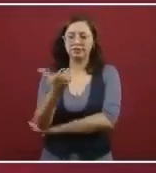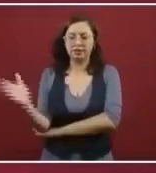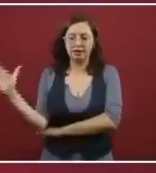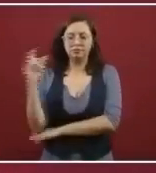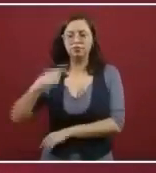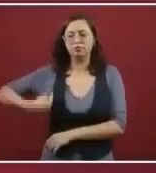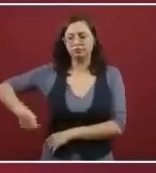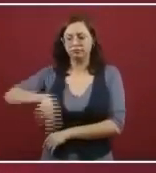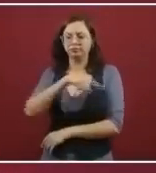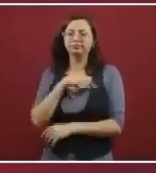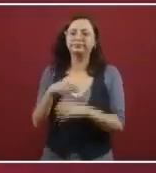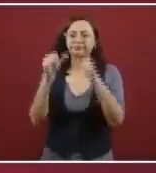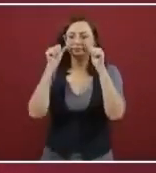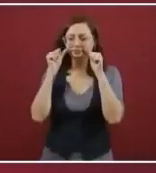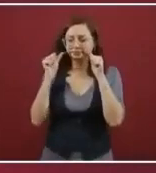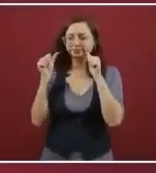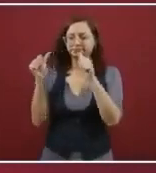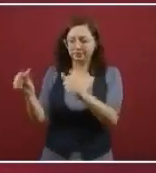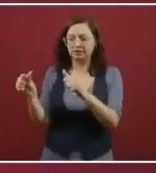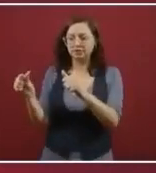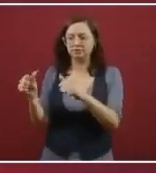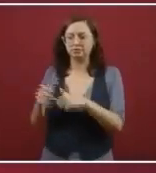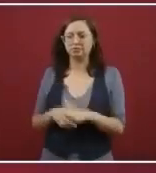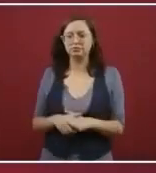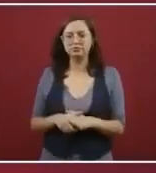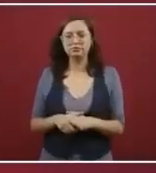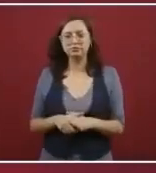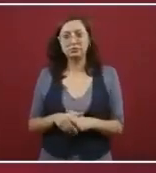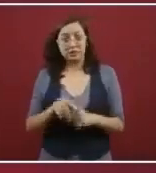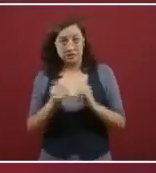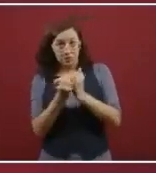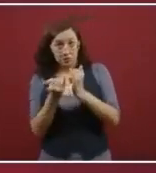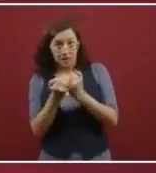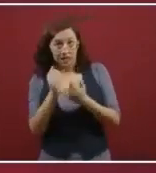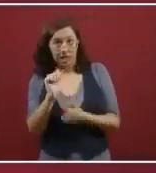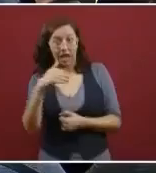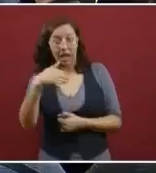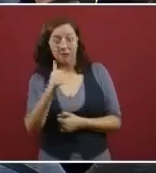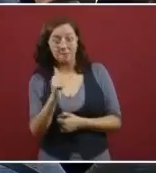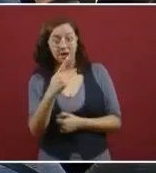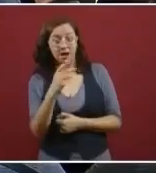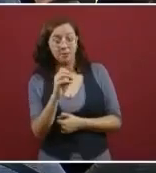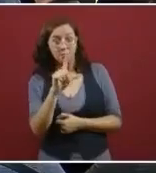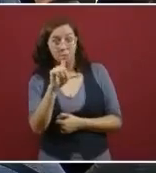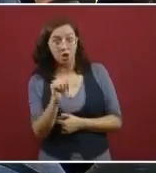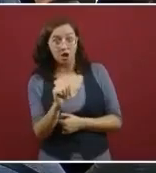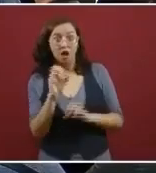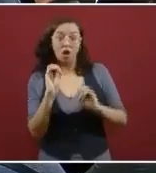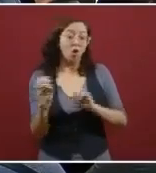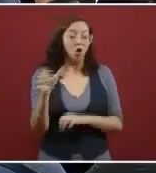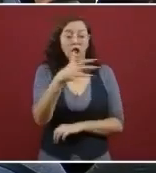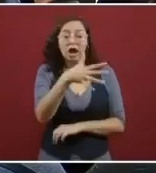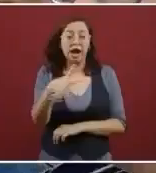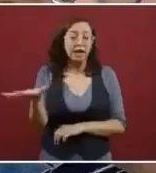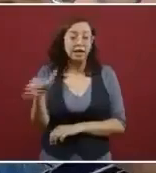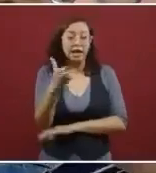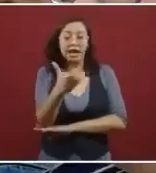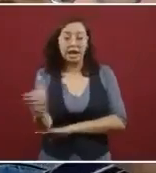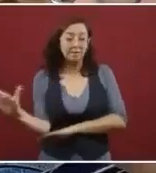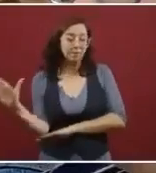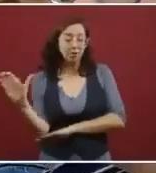atendiendo esa situación. ¿Esto incluye a productores de amapola o es en general al campo,